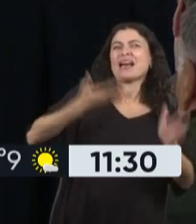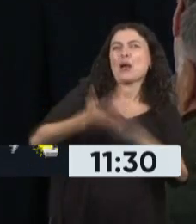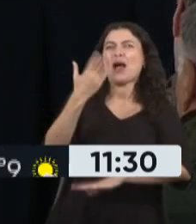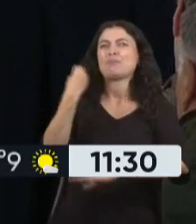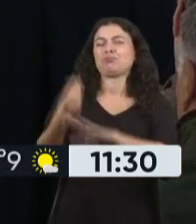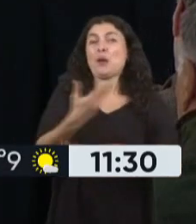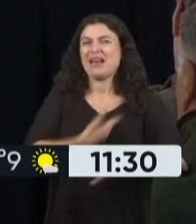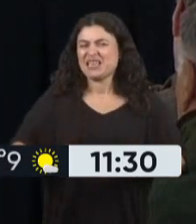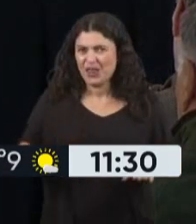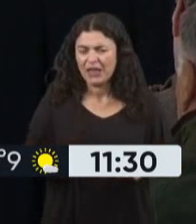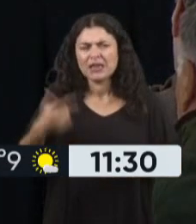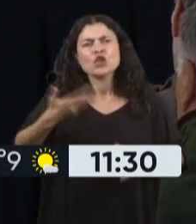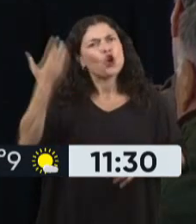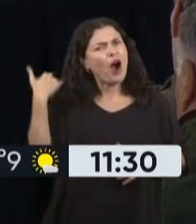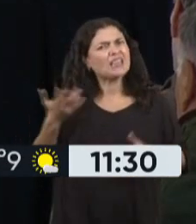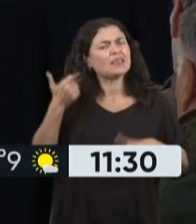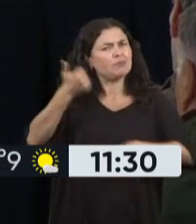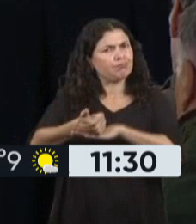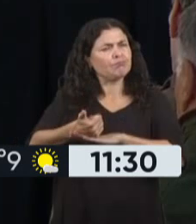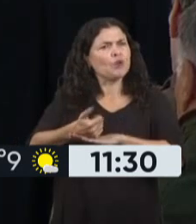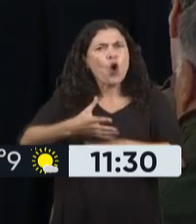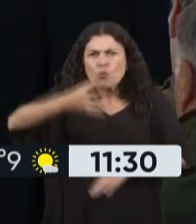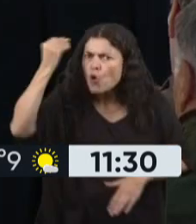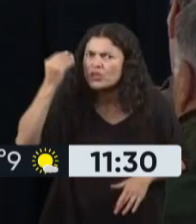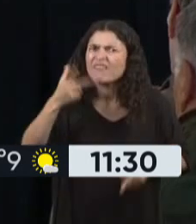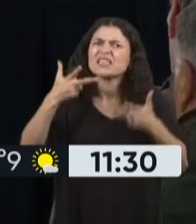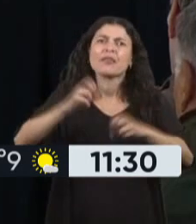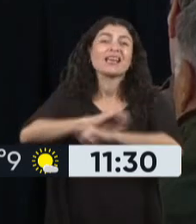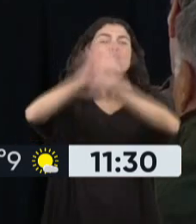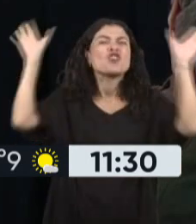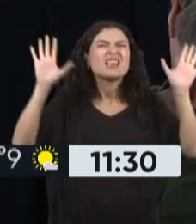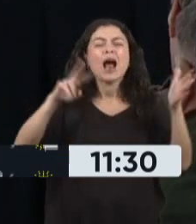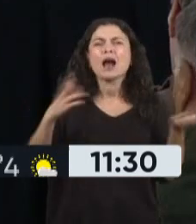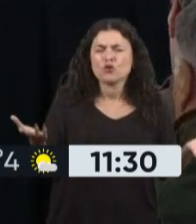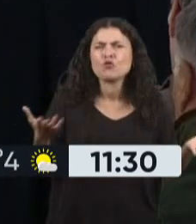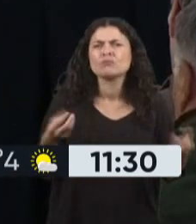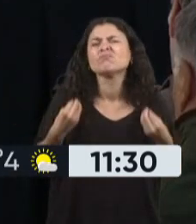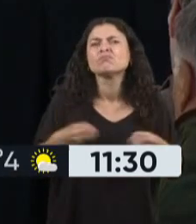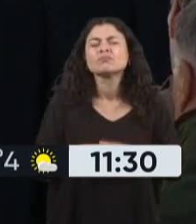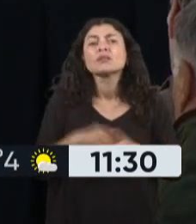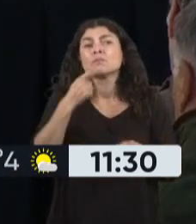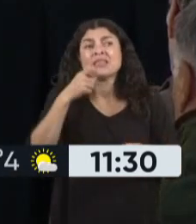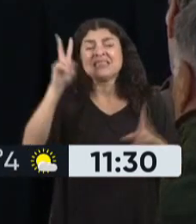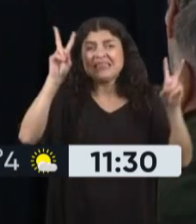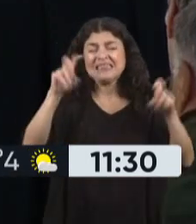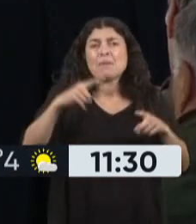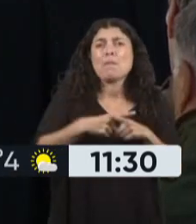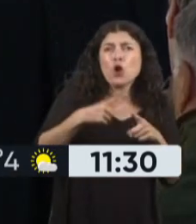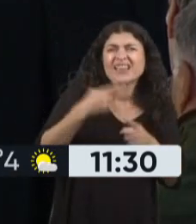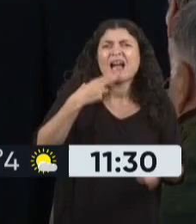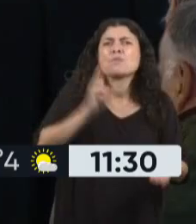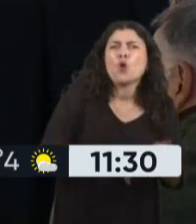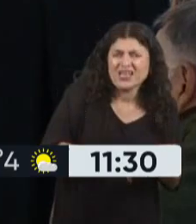Fui muy claro, sin lugar a dudas, en lo que era la campaña, ¿no? Porque en materia de política